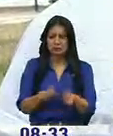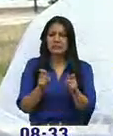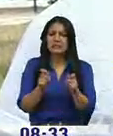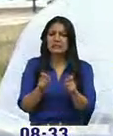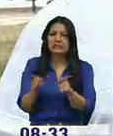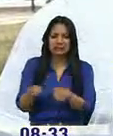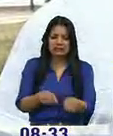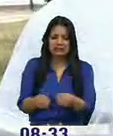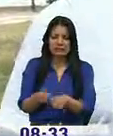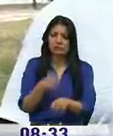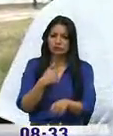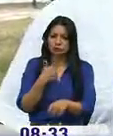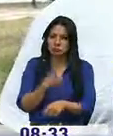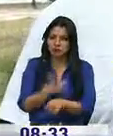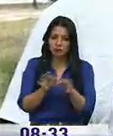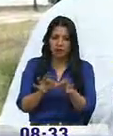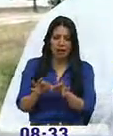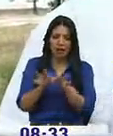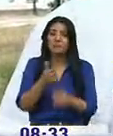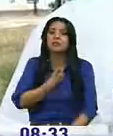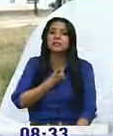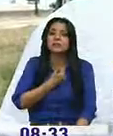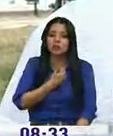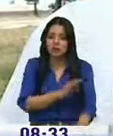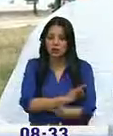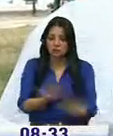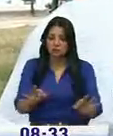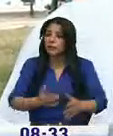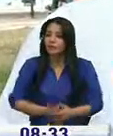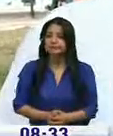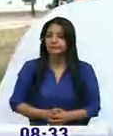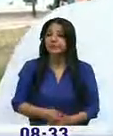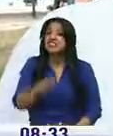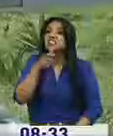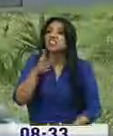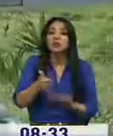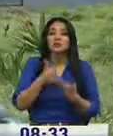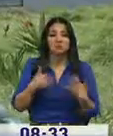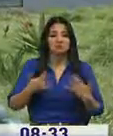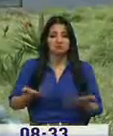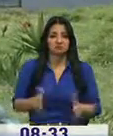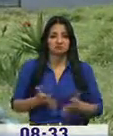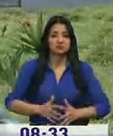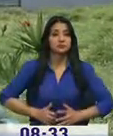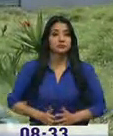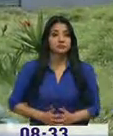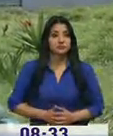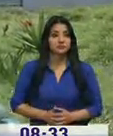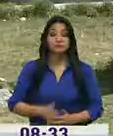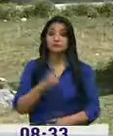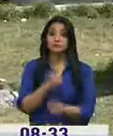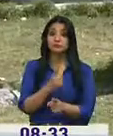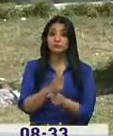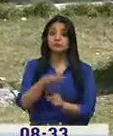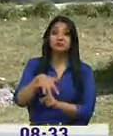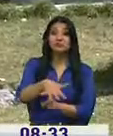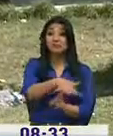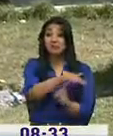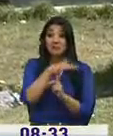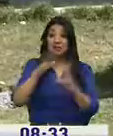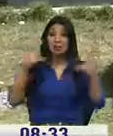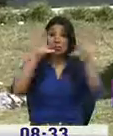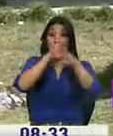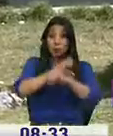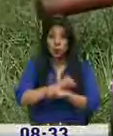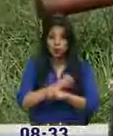entonces yo he tenido que hacer todo esto, esta limpieza, porque no hay aquí ninguna ayuda. Condiciones que ha hecho que este parque se convierta en las noches